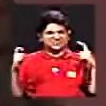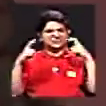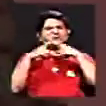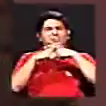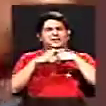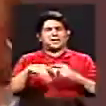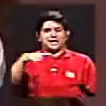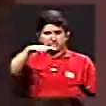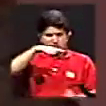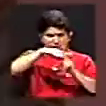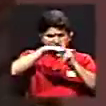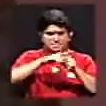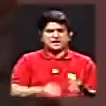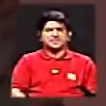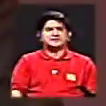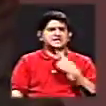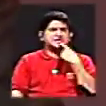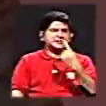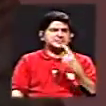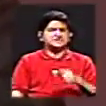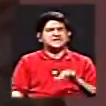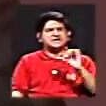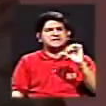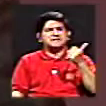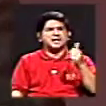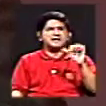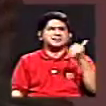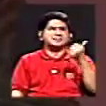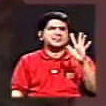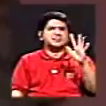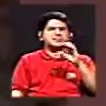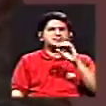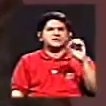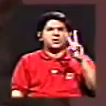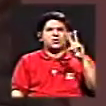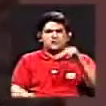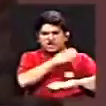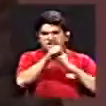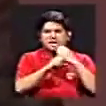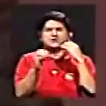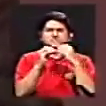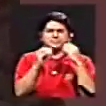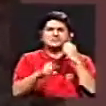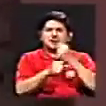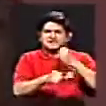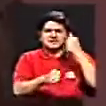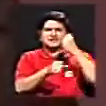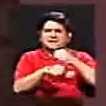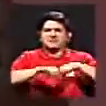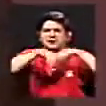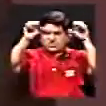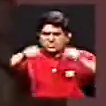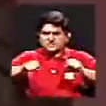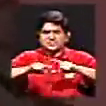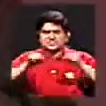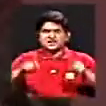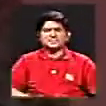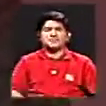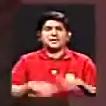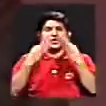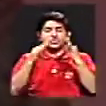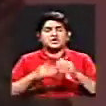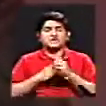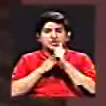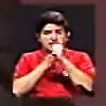se generaron los consejos, hará 10, 15, 20 años, se quiso dar una mayor operatividad al sistema, pero siempre a través de un hilo conductor que era